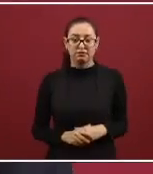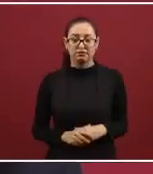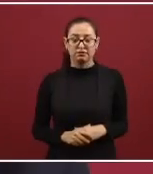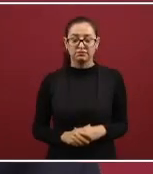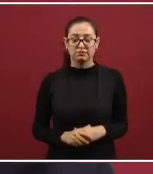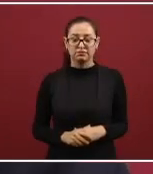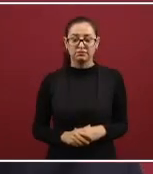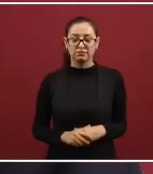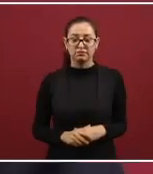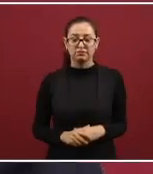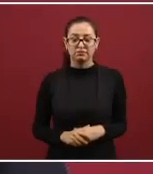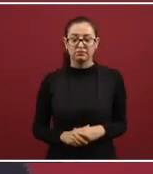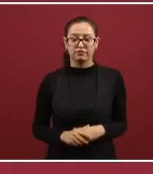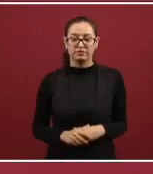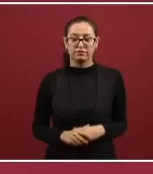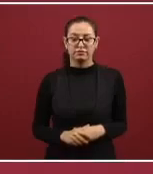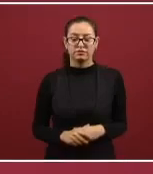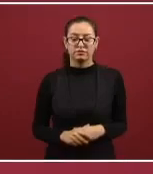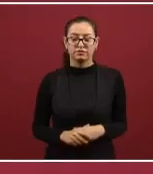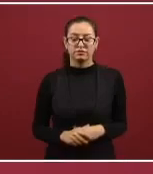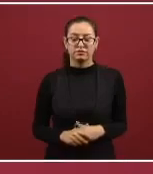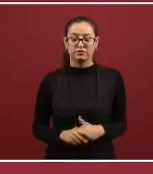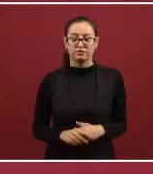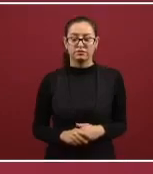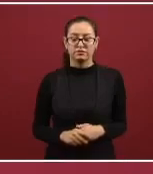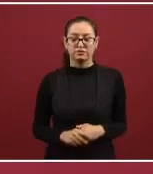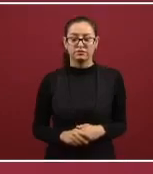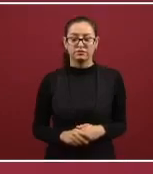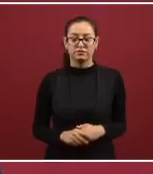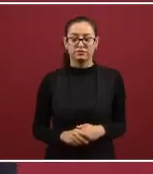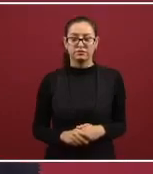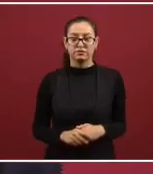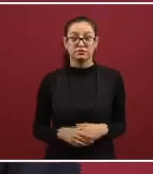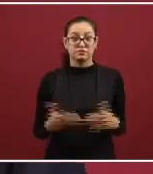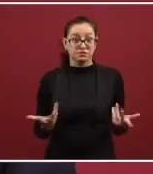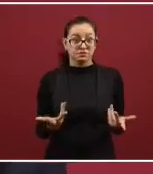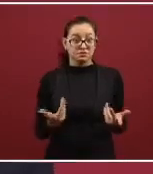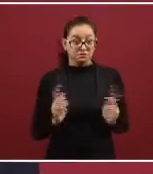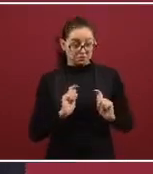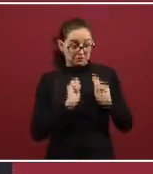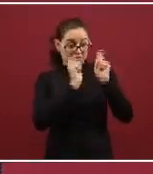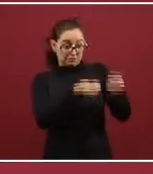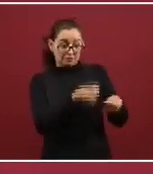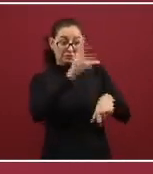No todos los que tienen concesiones las están explotando.